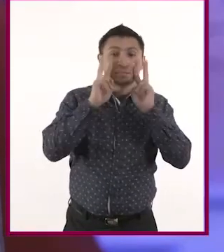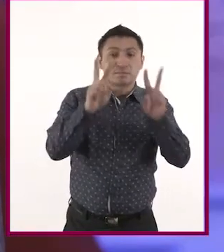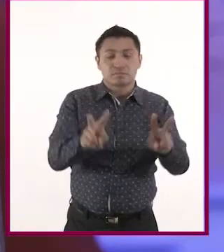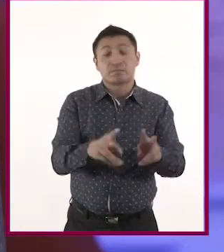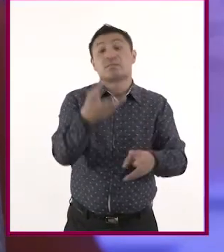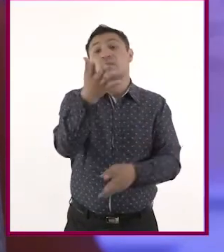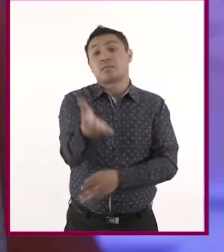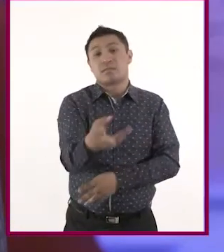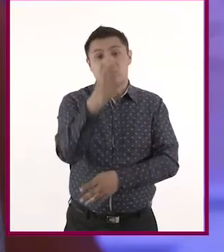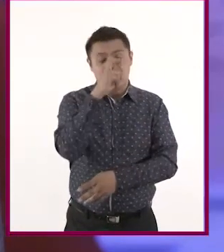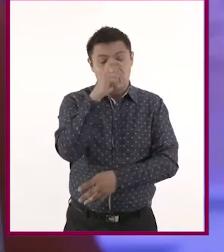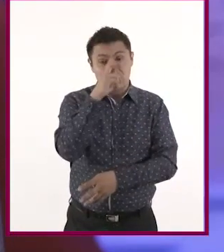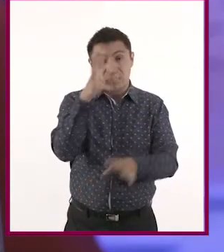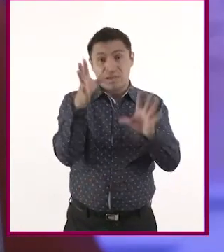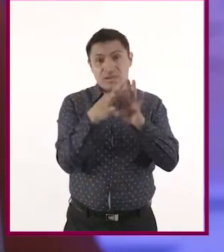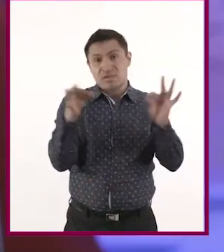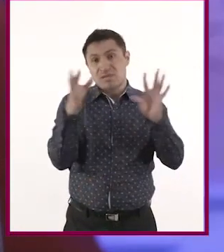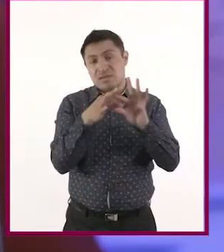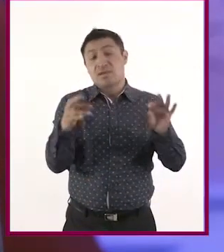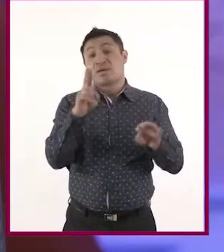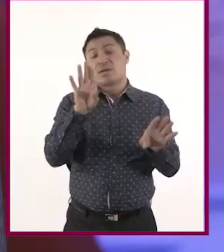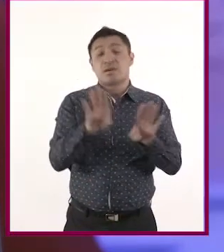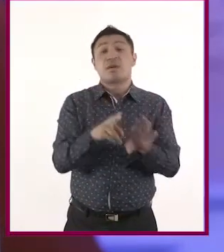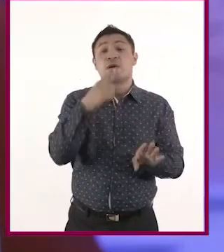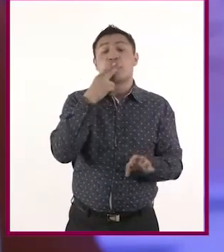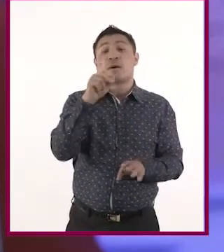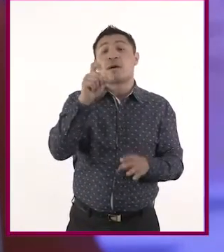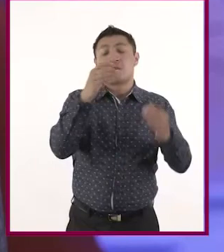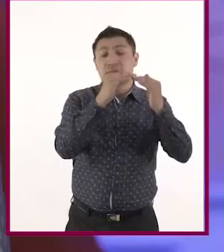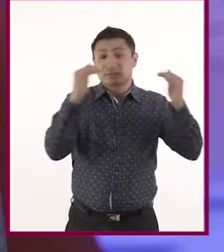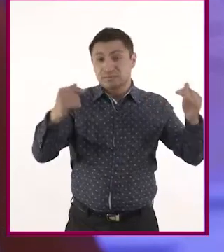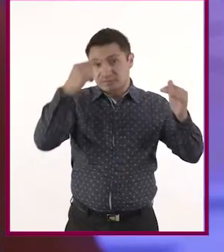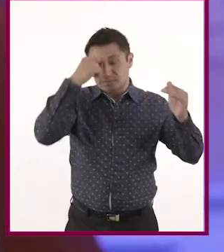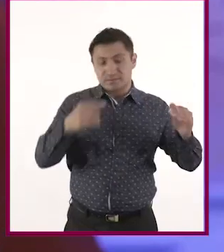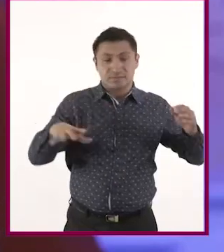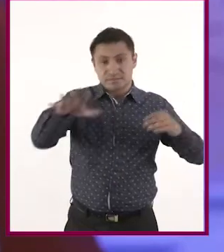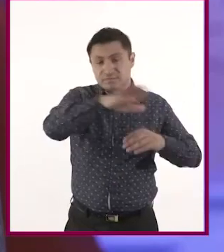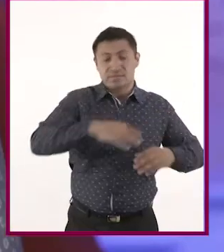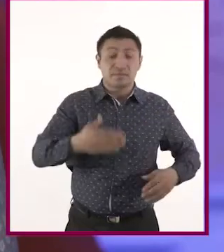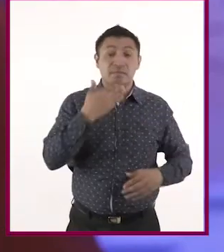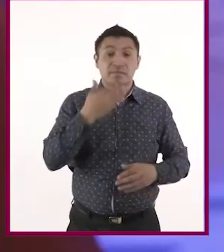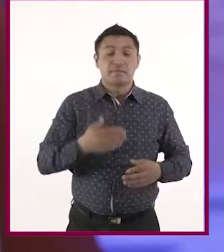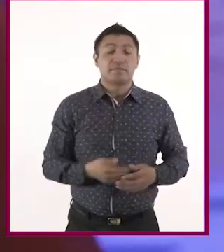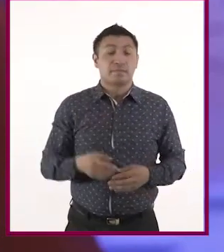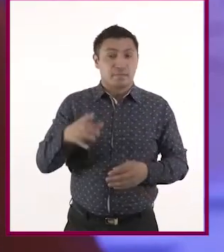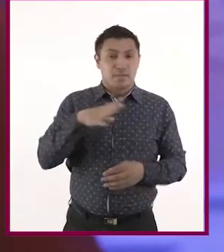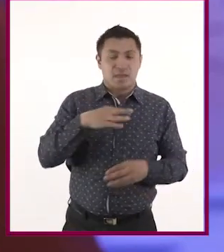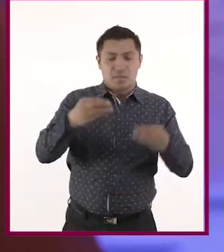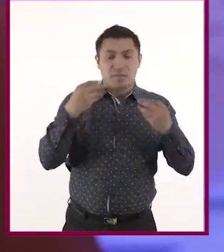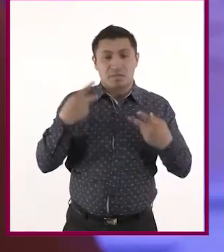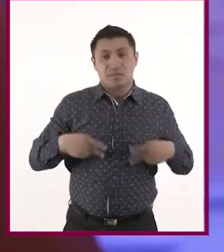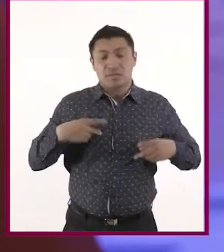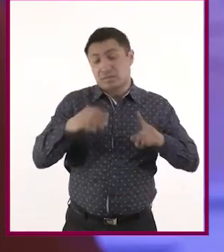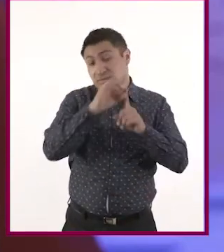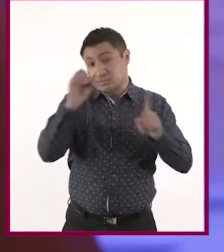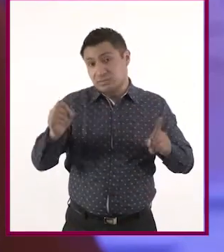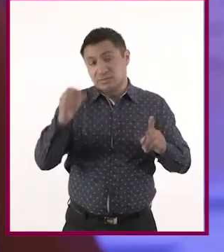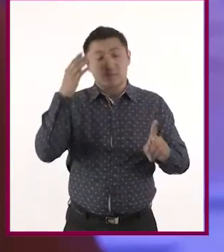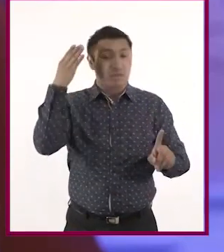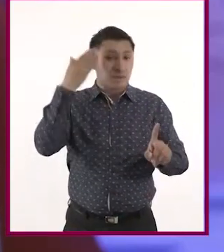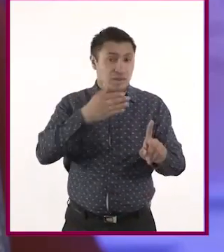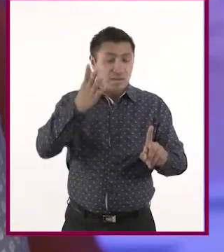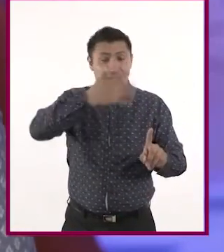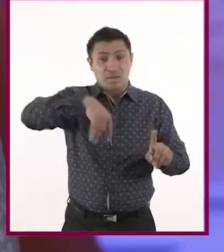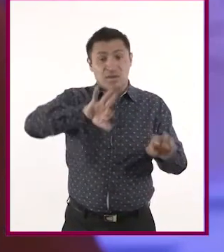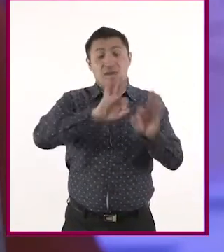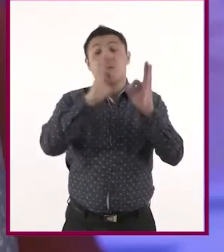y exigiendo un manejo sustentable y equitativo del agua que permita la existencia colectiva. Hay cientos de personas organizándose, buscando